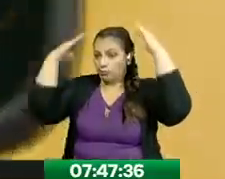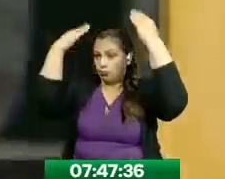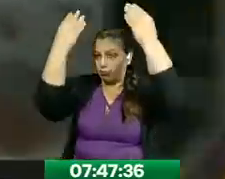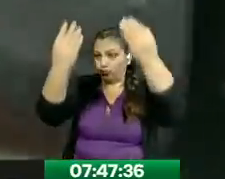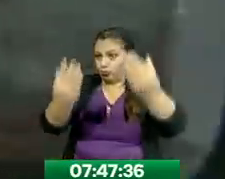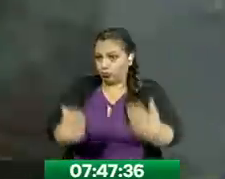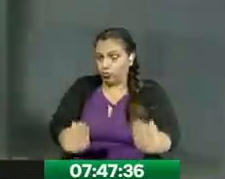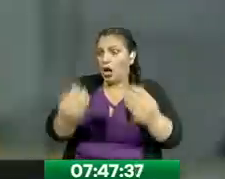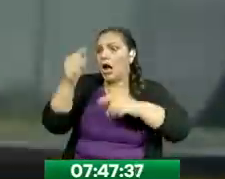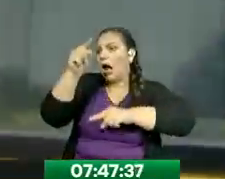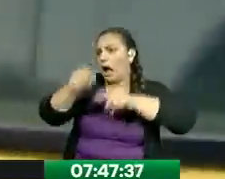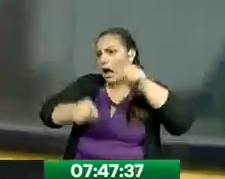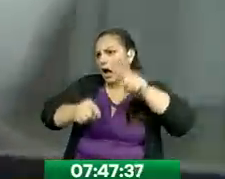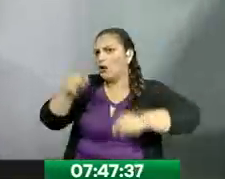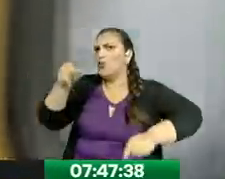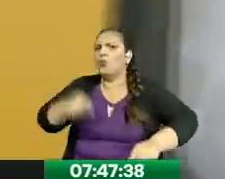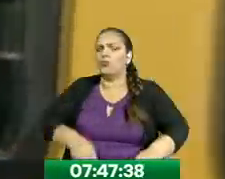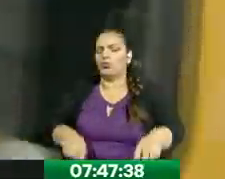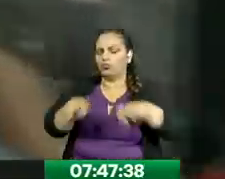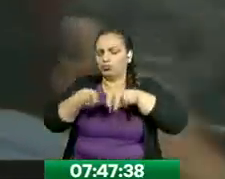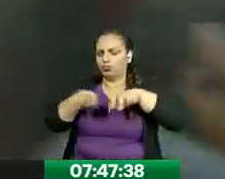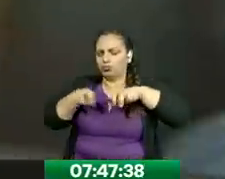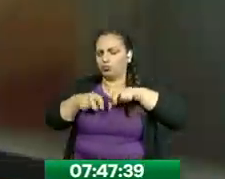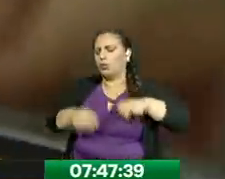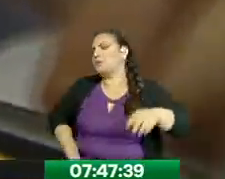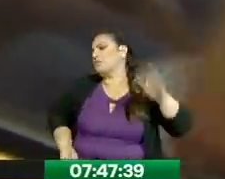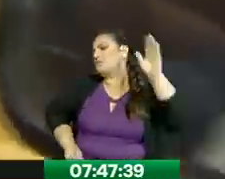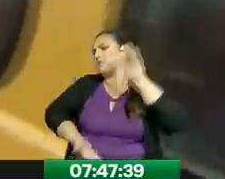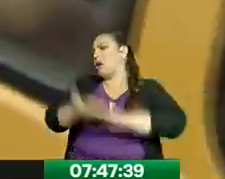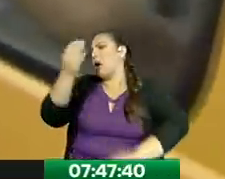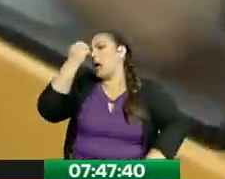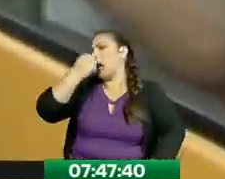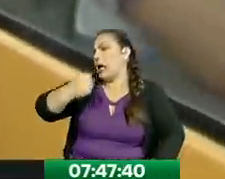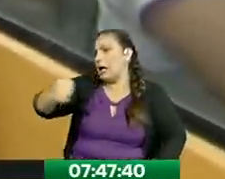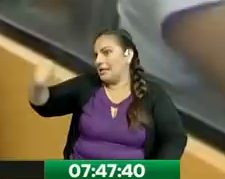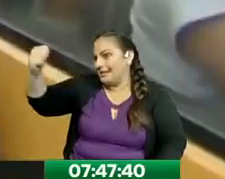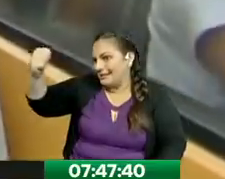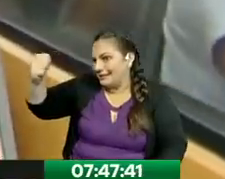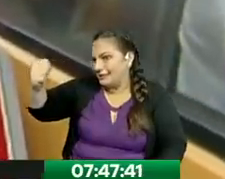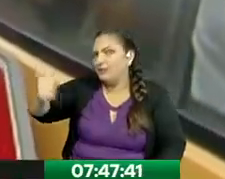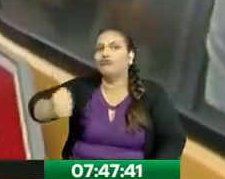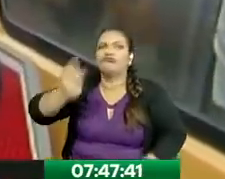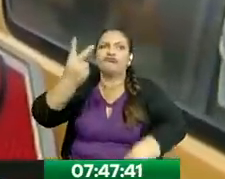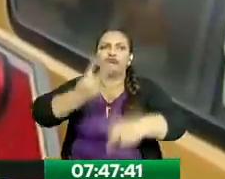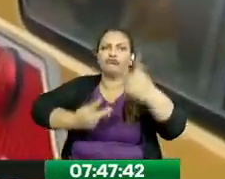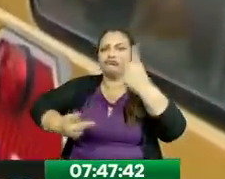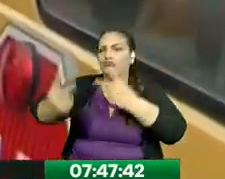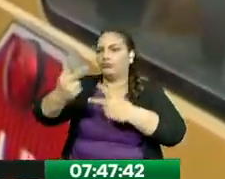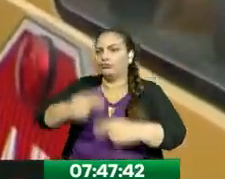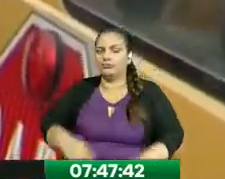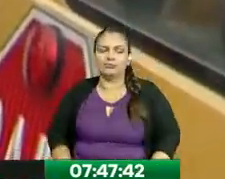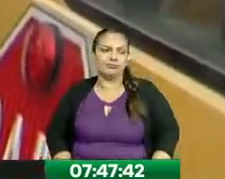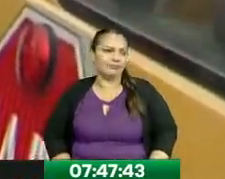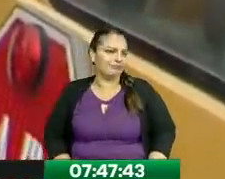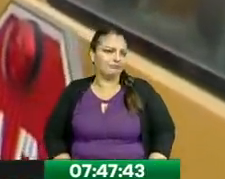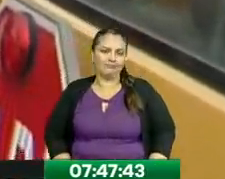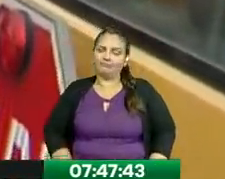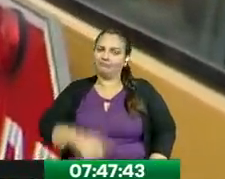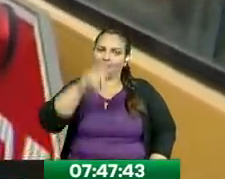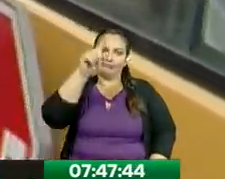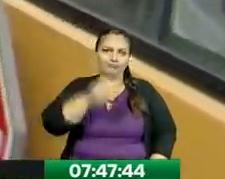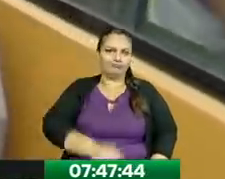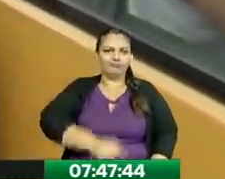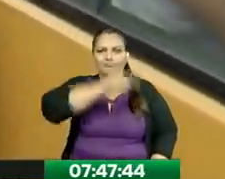va a aplicar para este período específicamente los de transporte escolar no no tiene autorización para